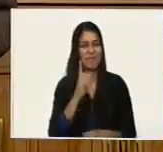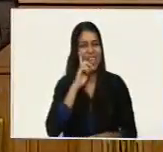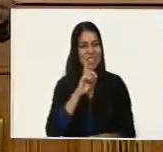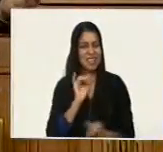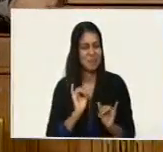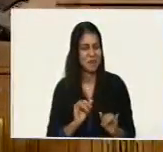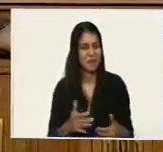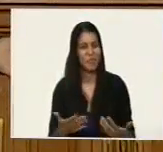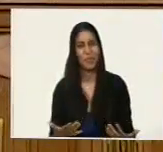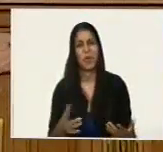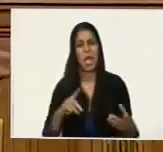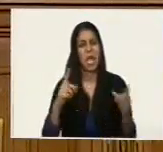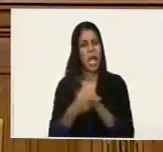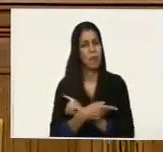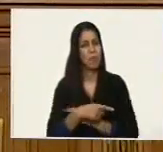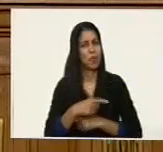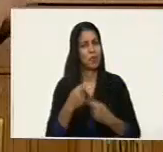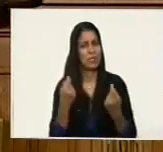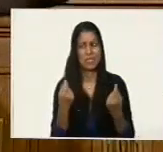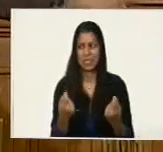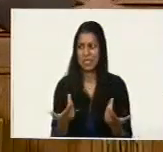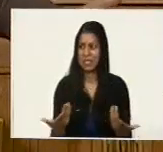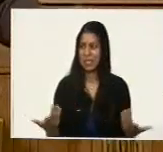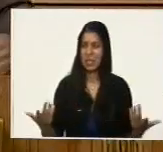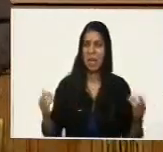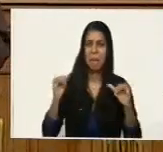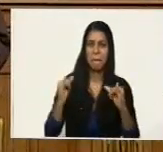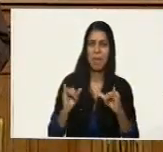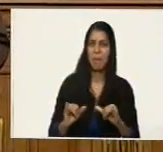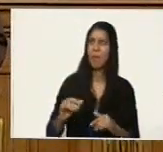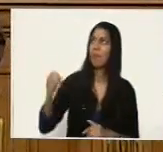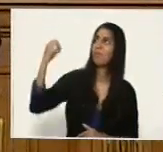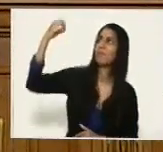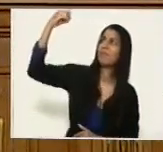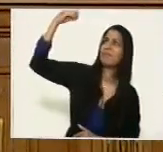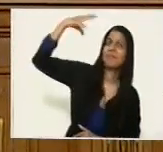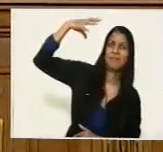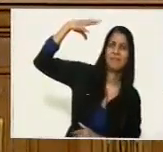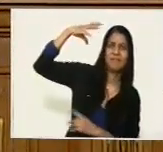No ha cambiado nada, Néstor. El dinosaurio sigue allí.